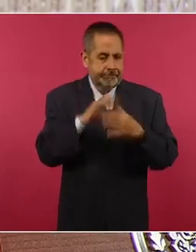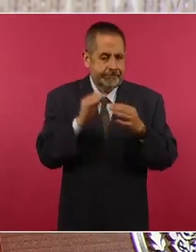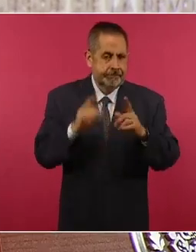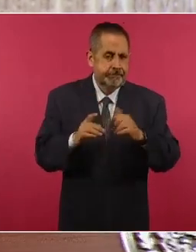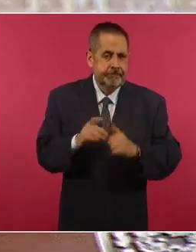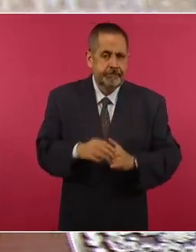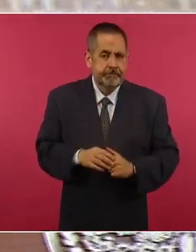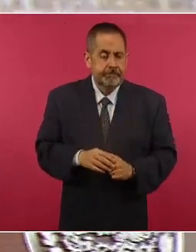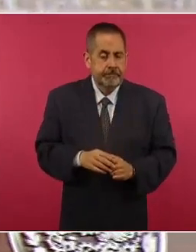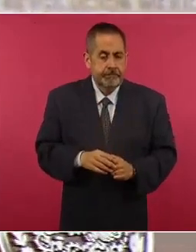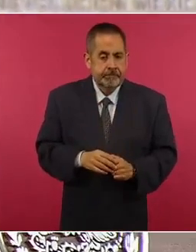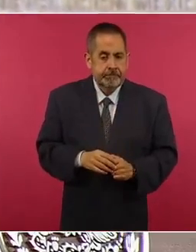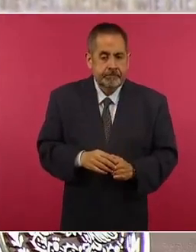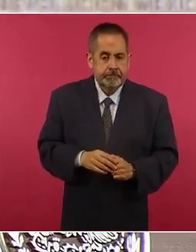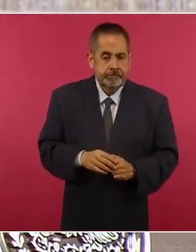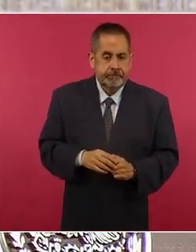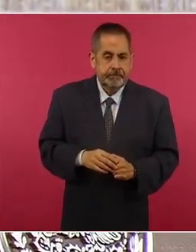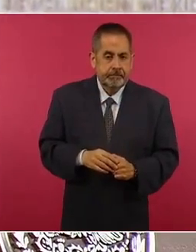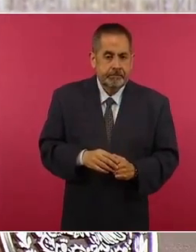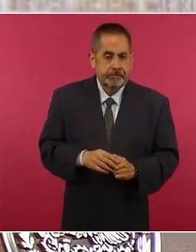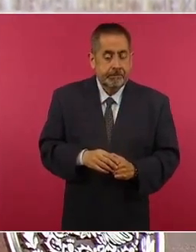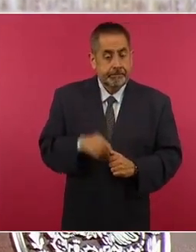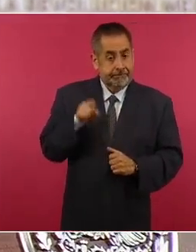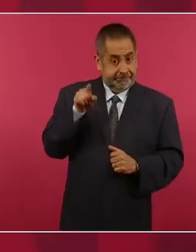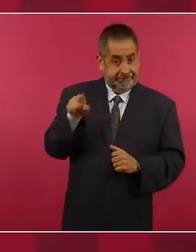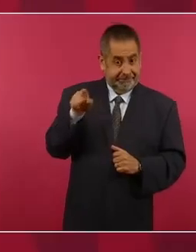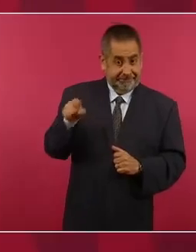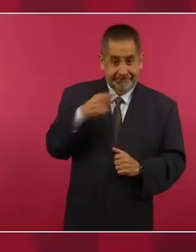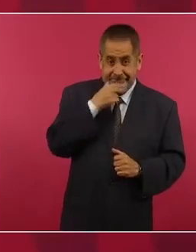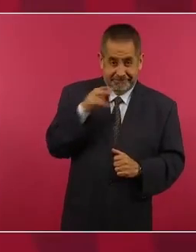es de que es